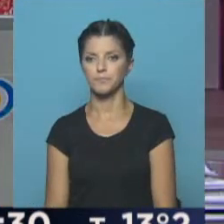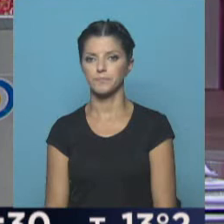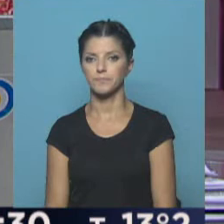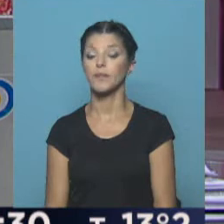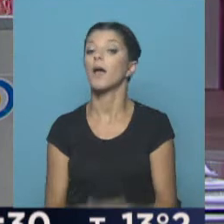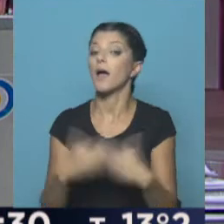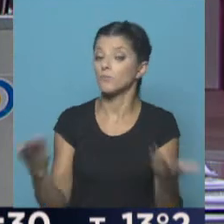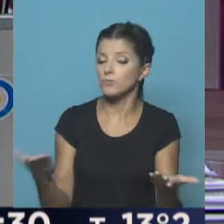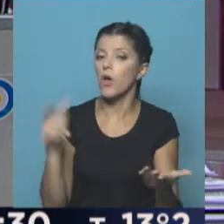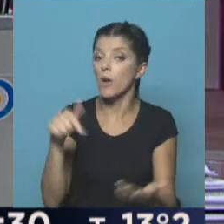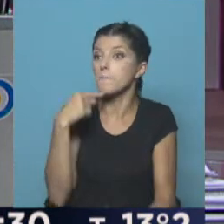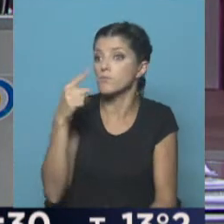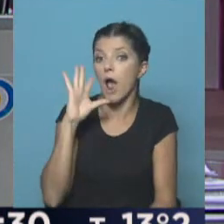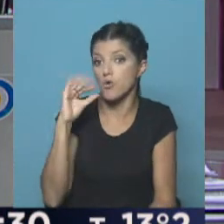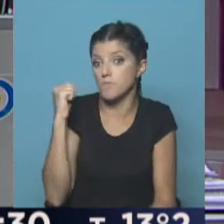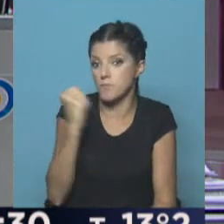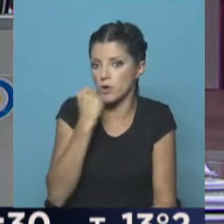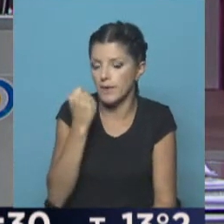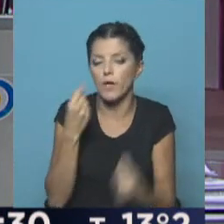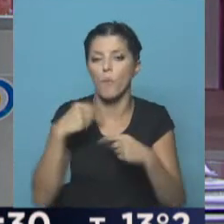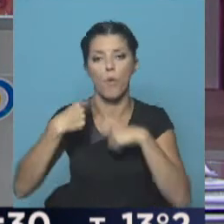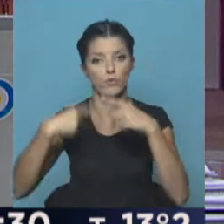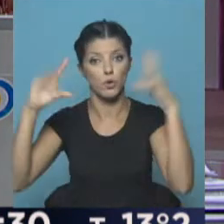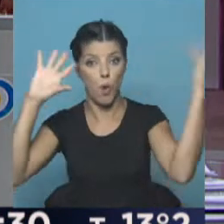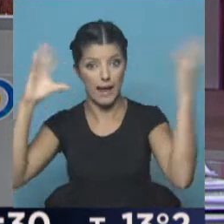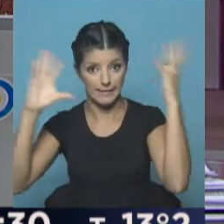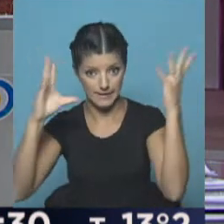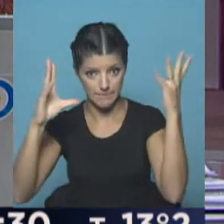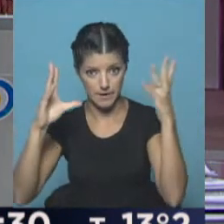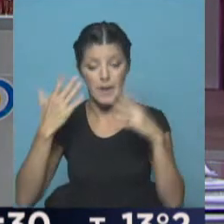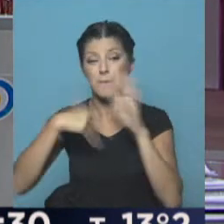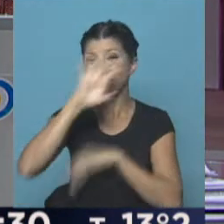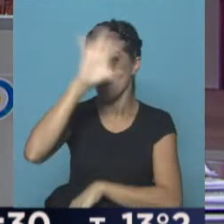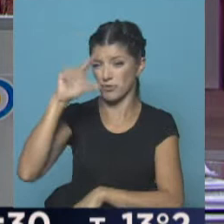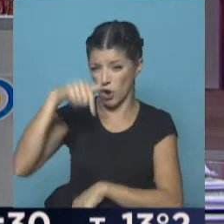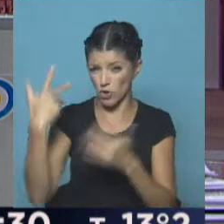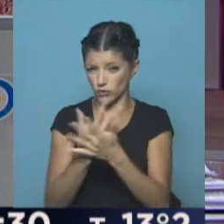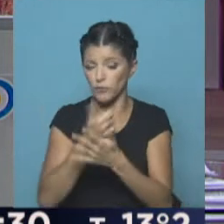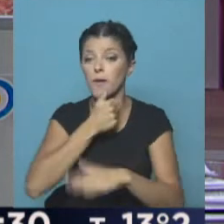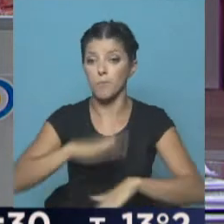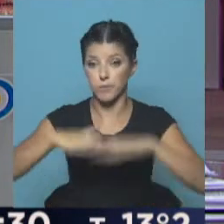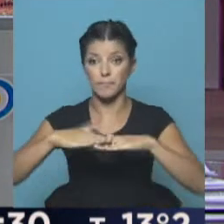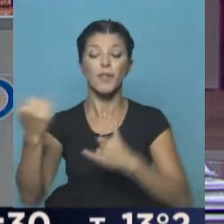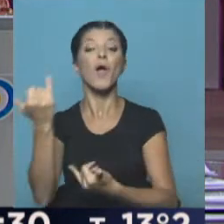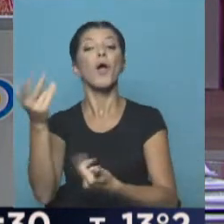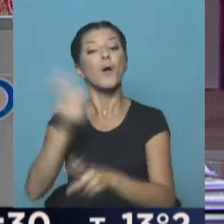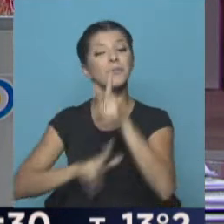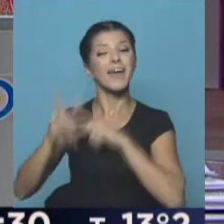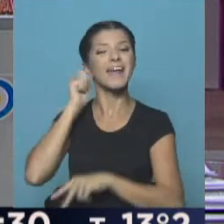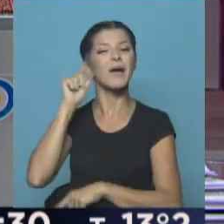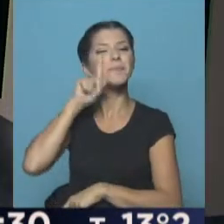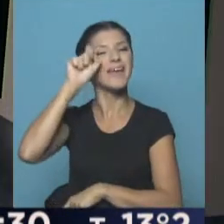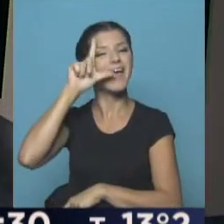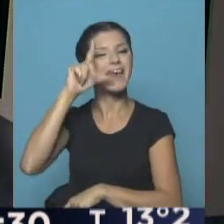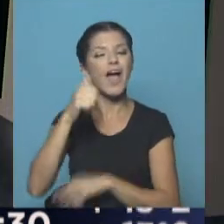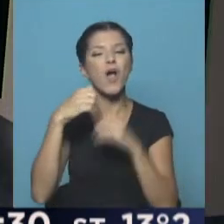Y veamos un dato fundamental en esta situación. ¿Cómo va a continuar el tiempo, básicamente, en estas zonas afectadas por inundaciones? Nos lo cuenta Gaby Andrietti. Gaby, ¿cómo estás? Buenas